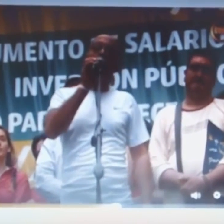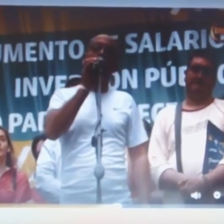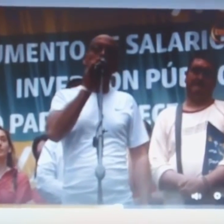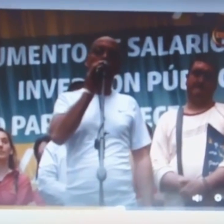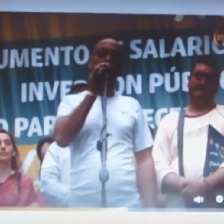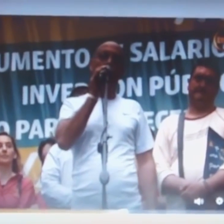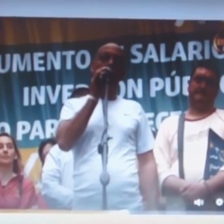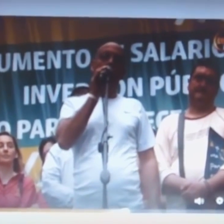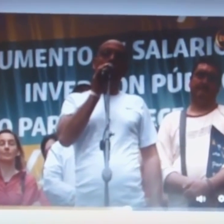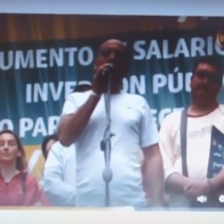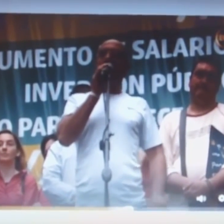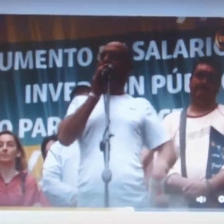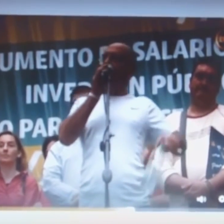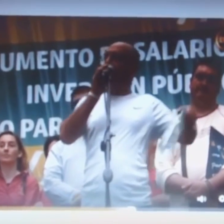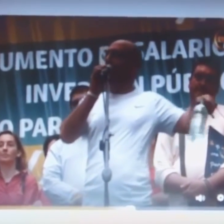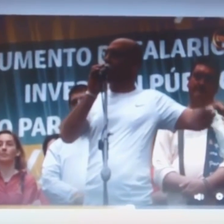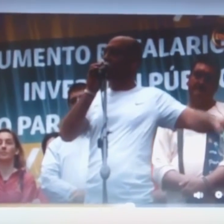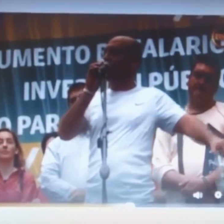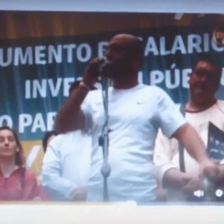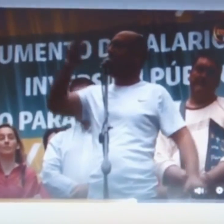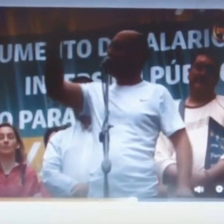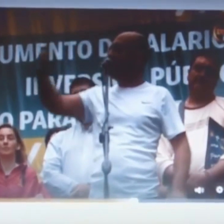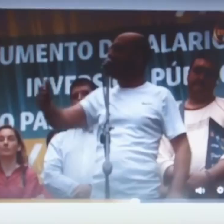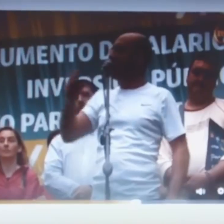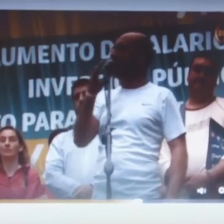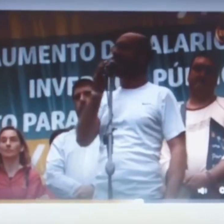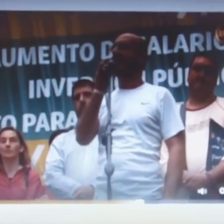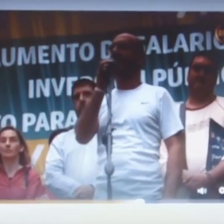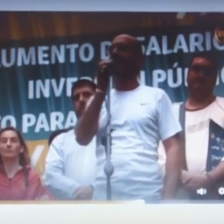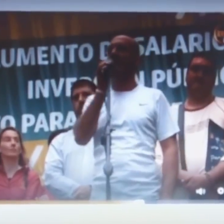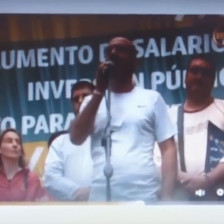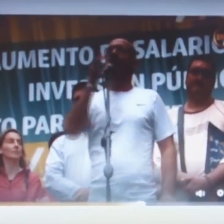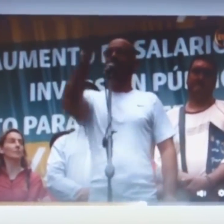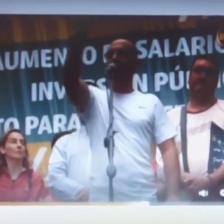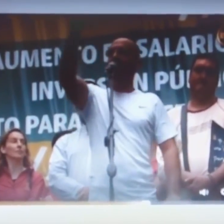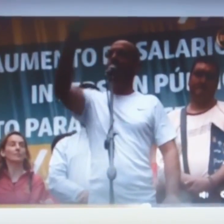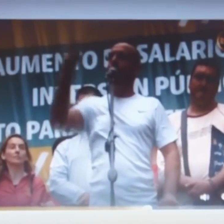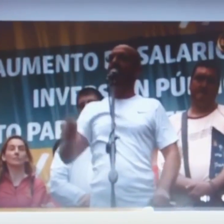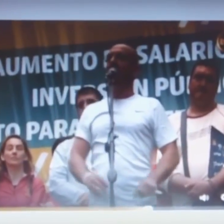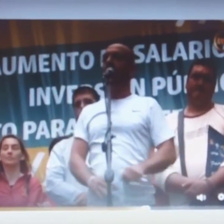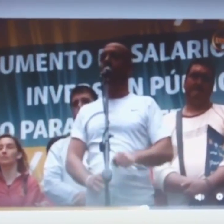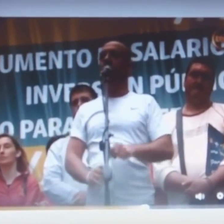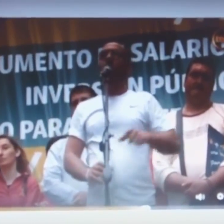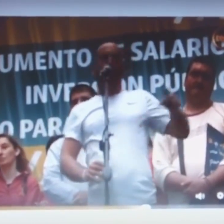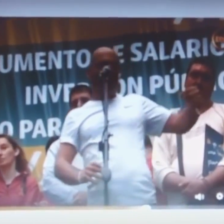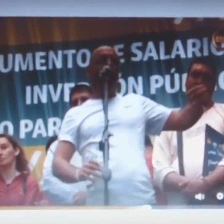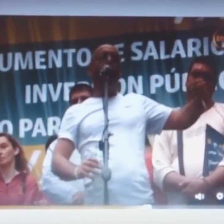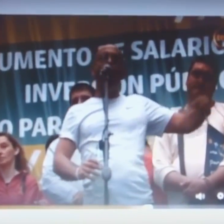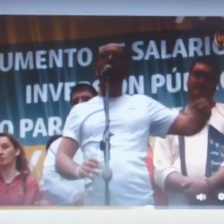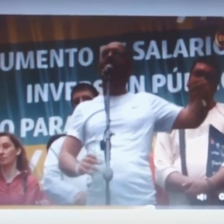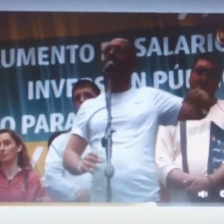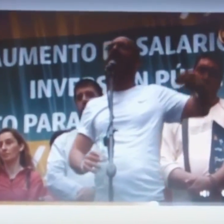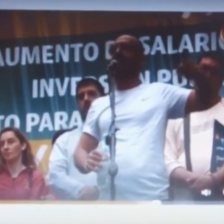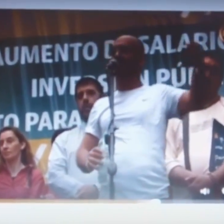Estimado Almagro, que defendía las cuestiones de la unidad de América Latina frente al imperialismo